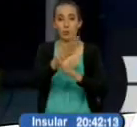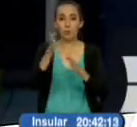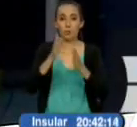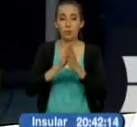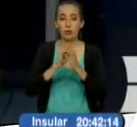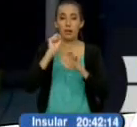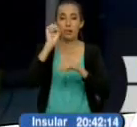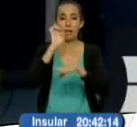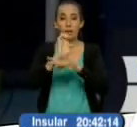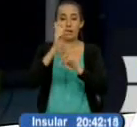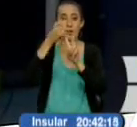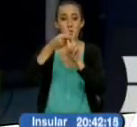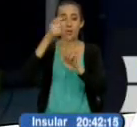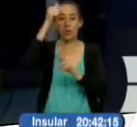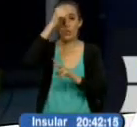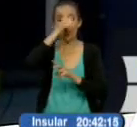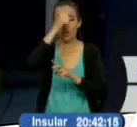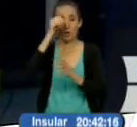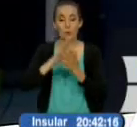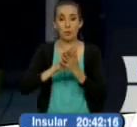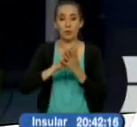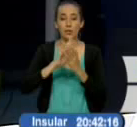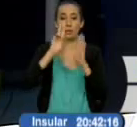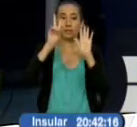señal de Ecuador TV el día domingo a las